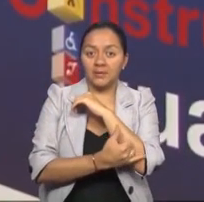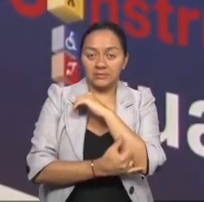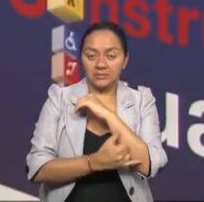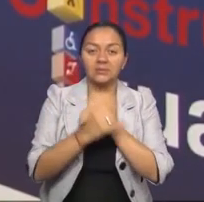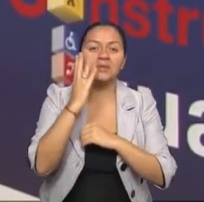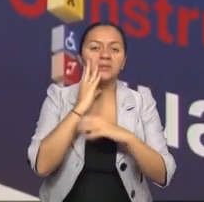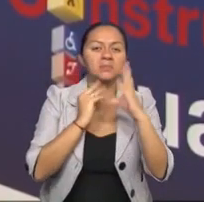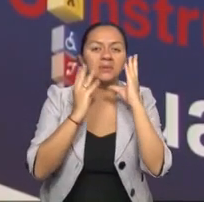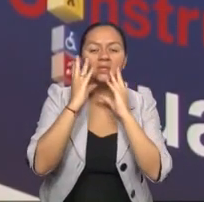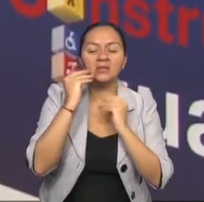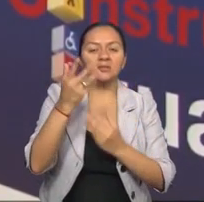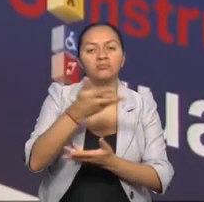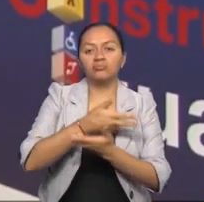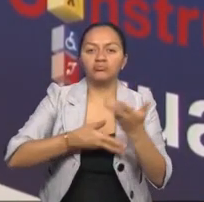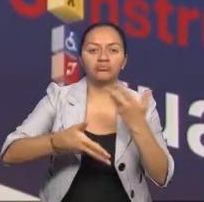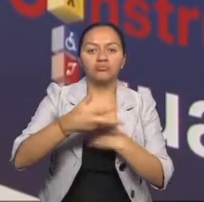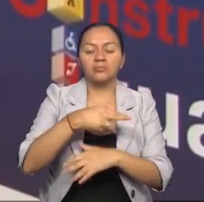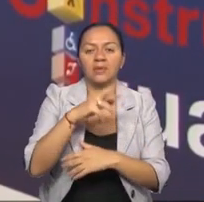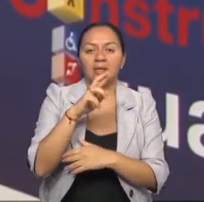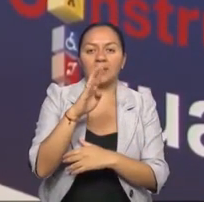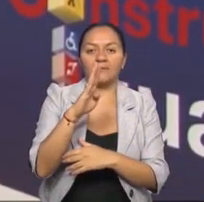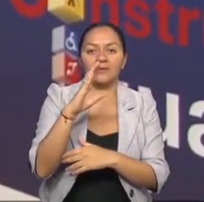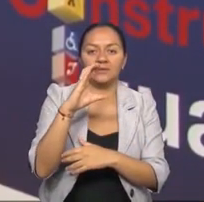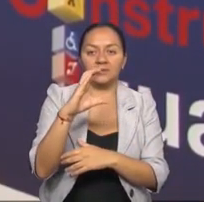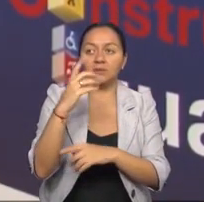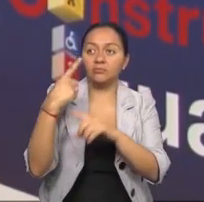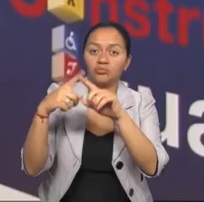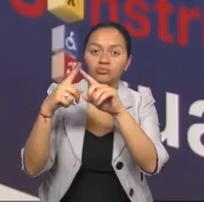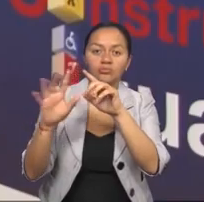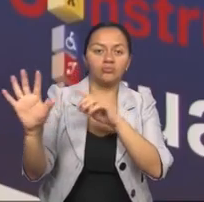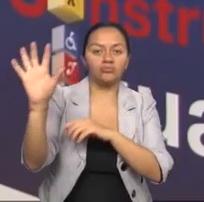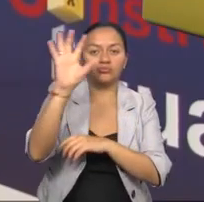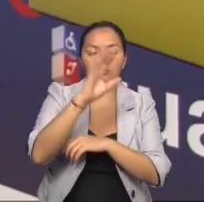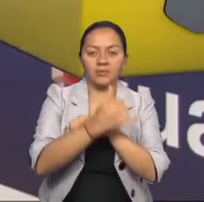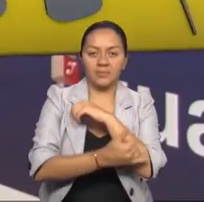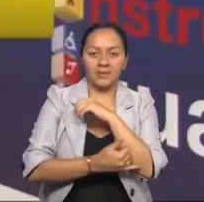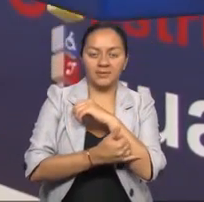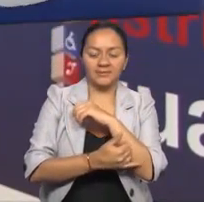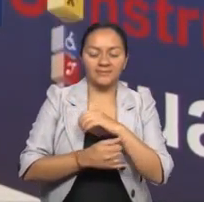del rbc en sus diferentes países bienvenidos a este encuentro